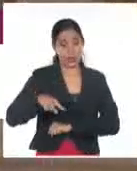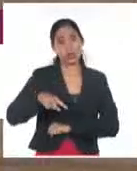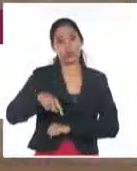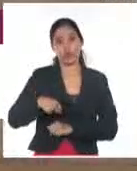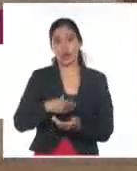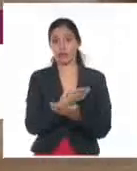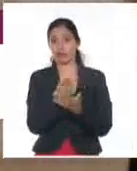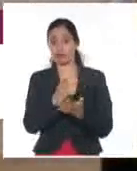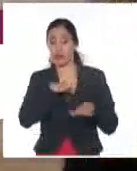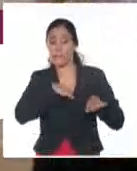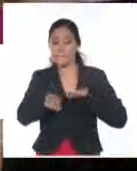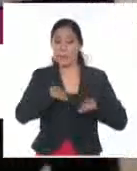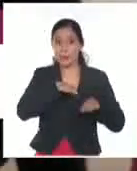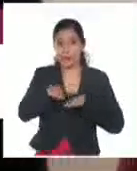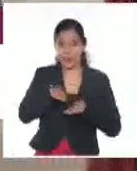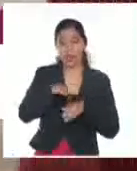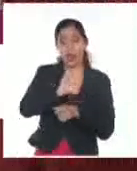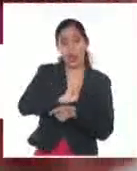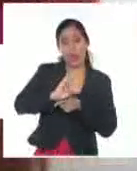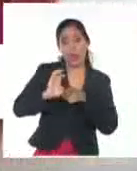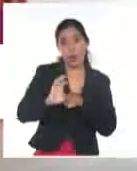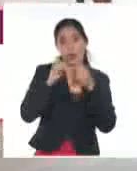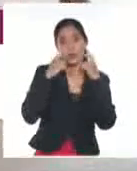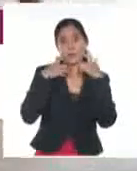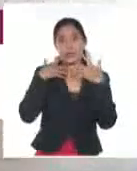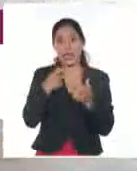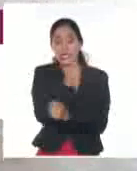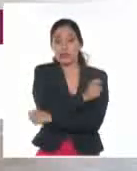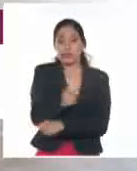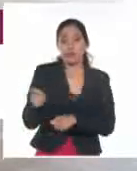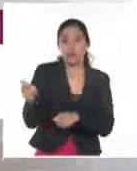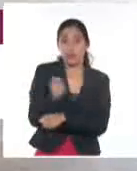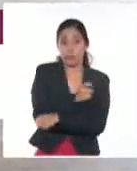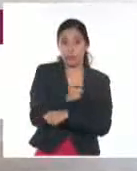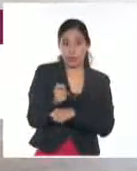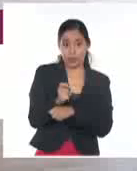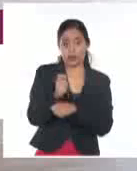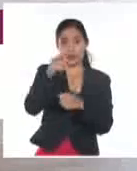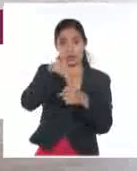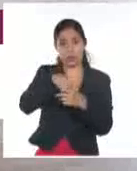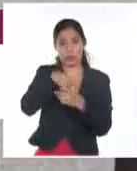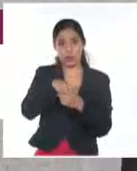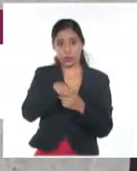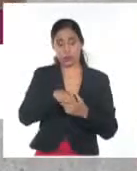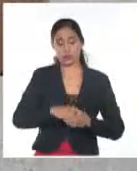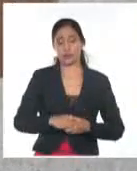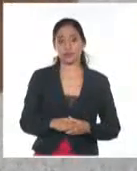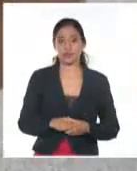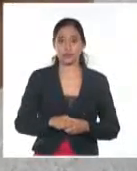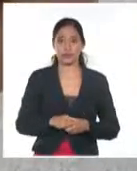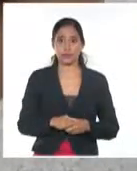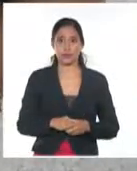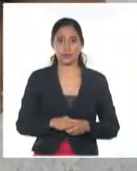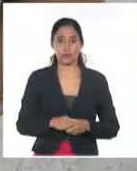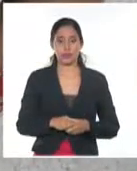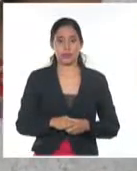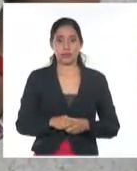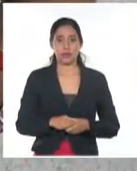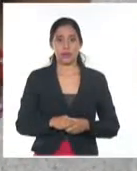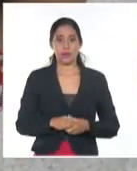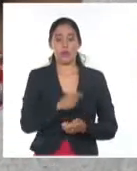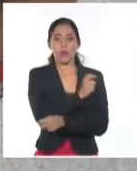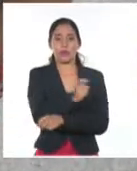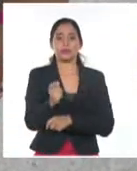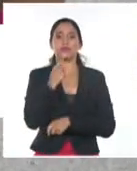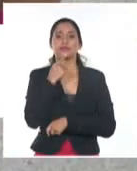Drácula, coreografía del director artístico del Kentucky Ballet Theater, Norbert Risco. Es un desafío, de cierta forma, para los